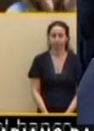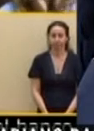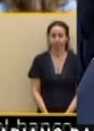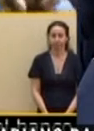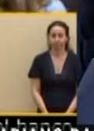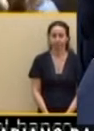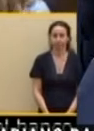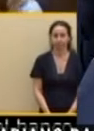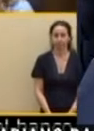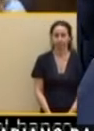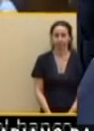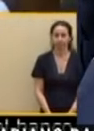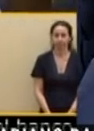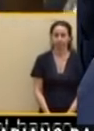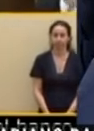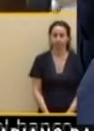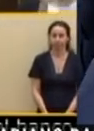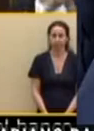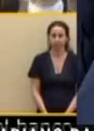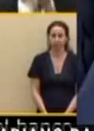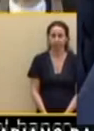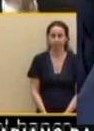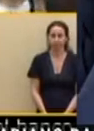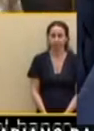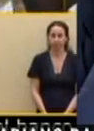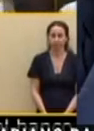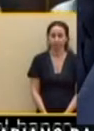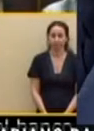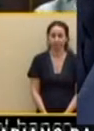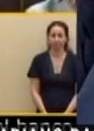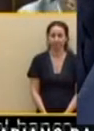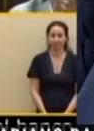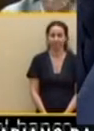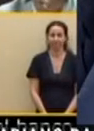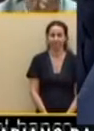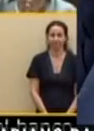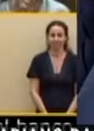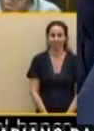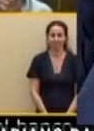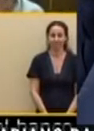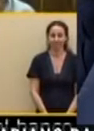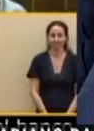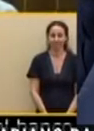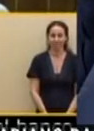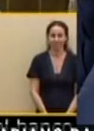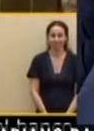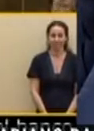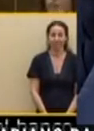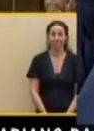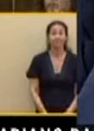con sellos con gobiernos de izquierda eso puede haber un gobierno alternativo partido popular en españa ese marco